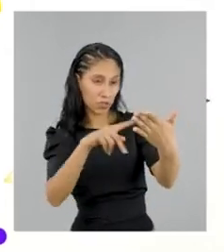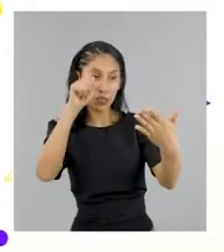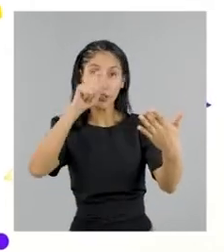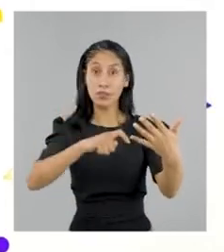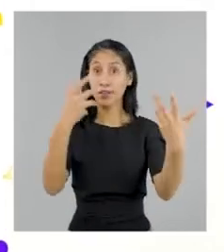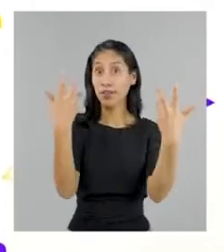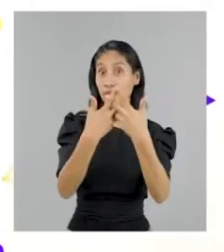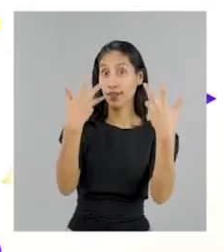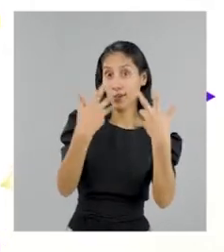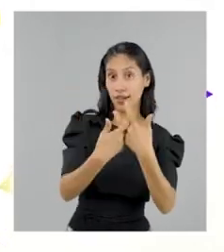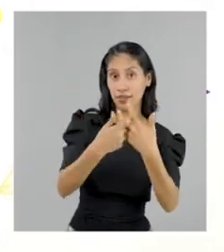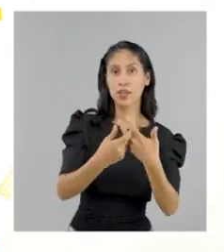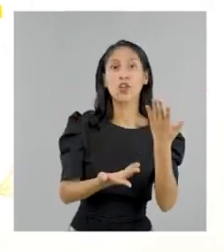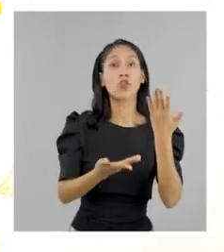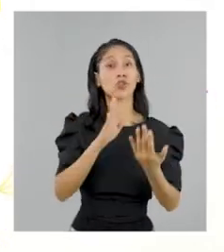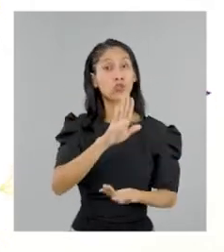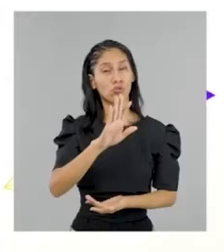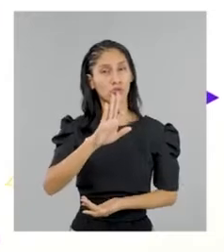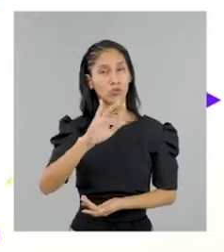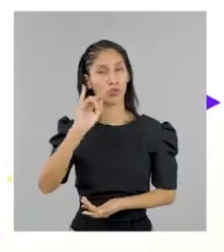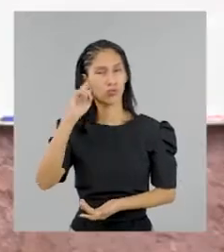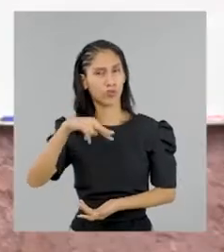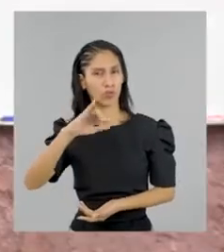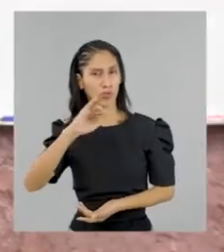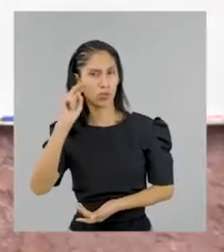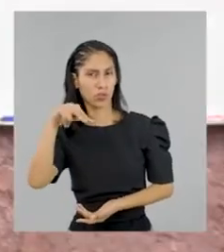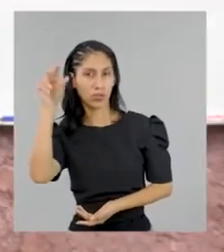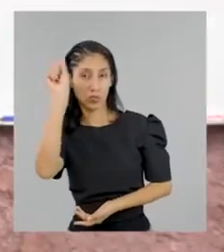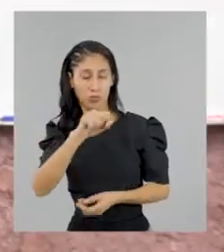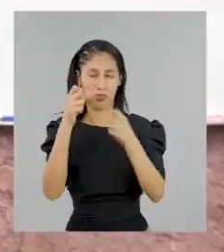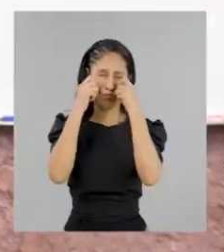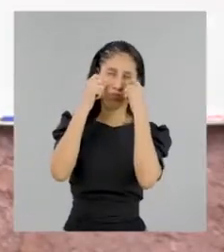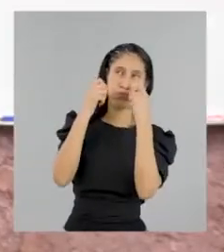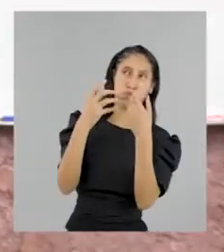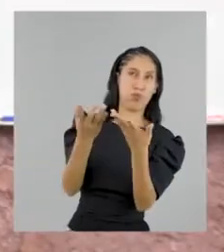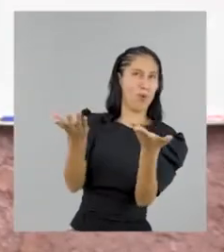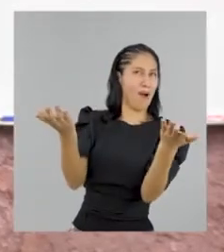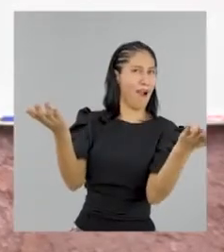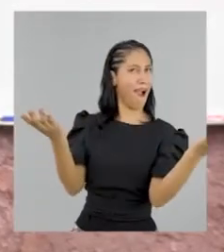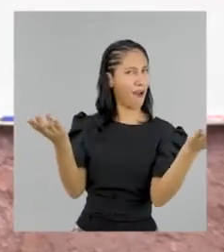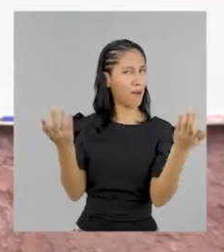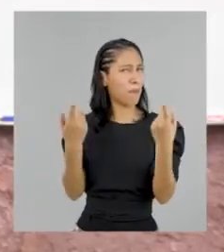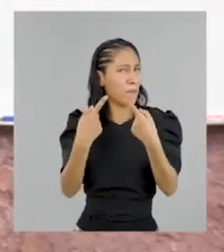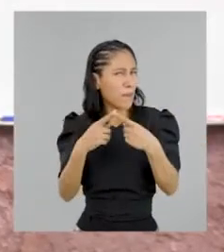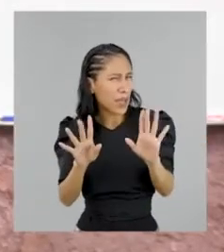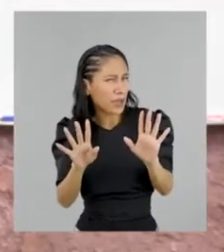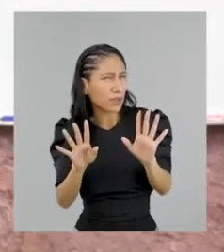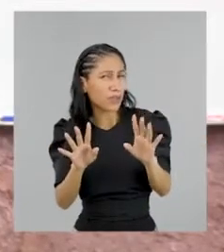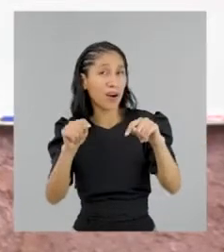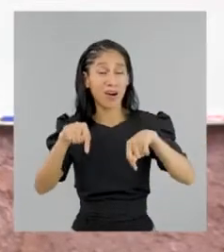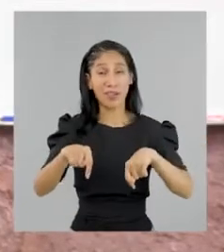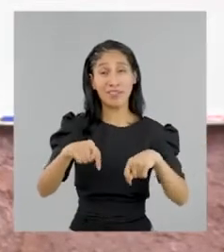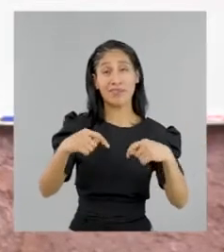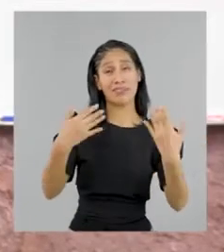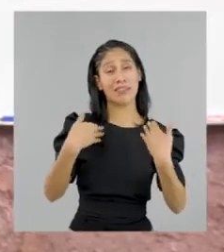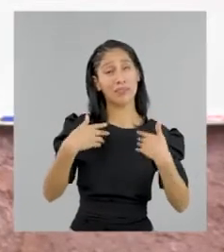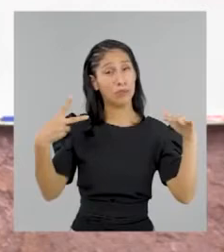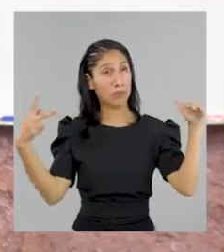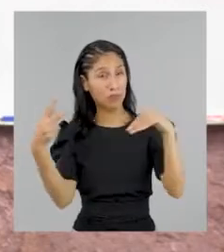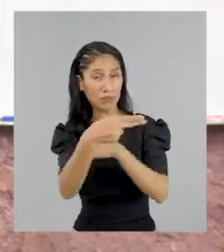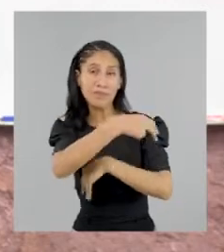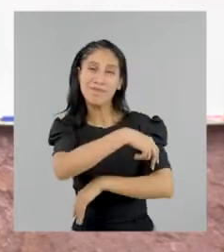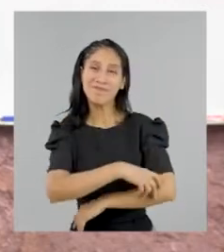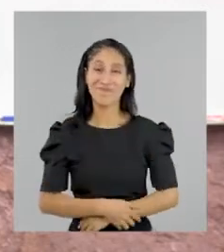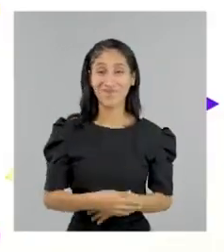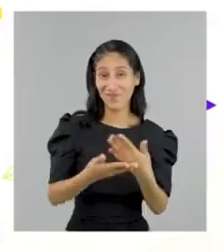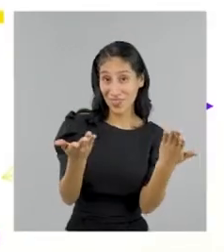hace necesario la aplicación de estas funciones. Eso es impresionante, profesora. Lamentablemente, nos tenemos que